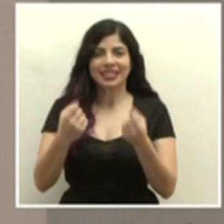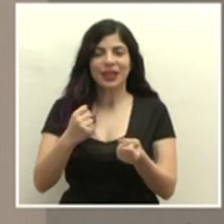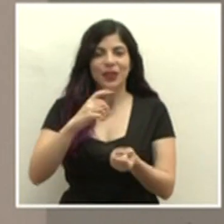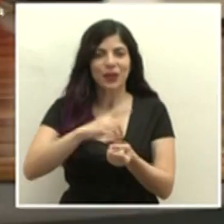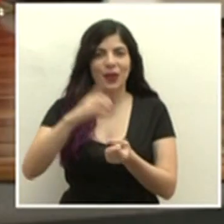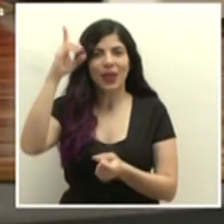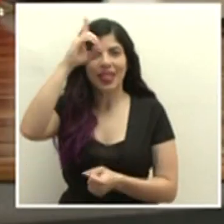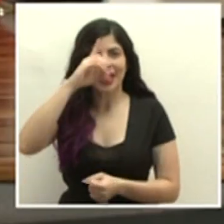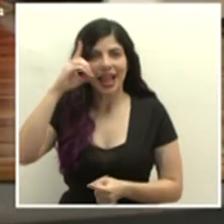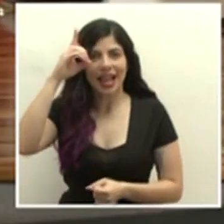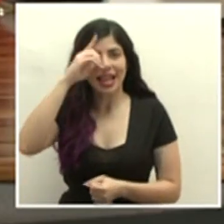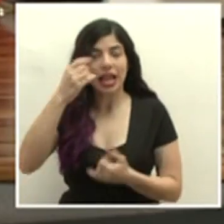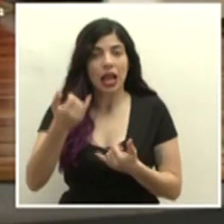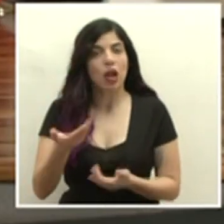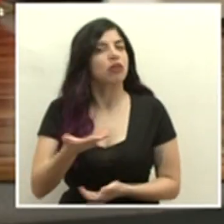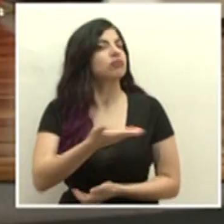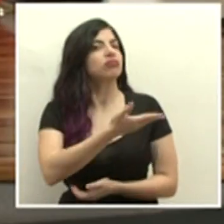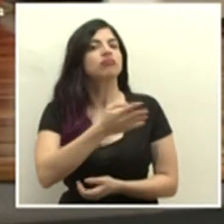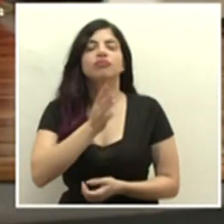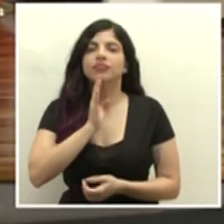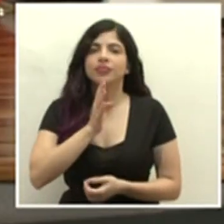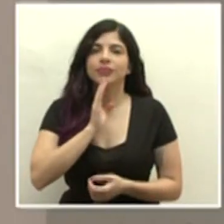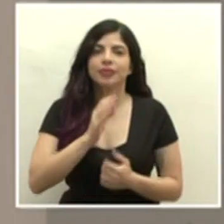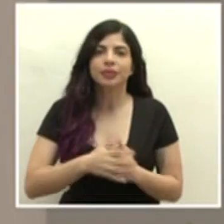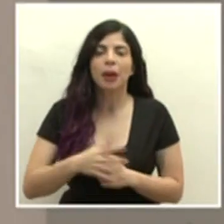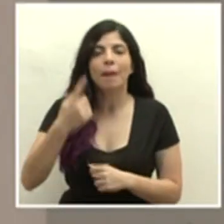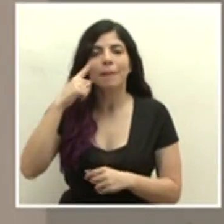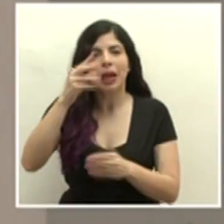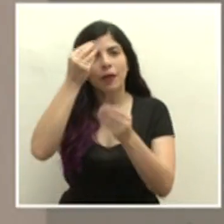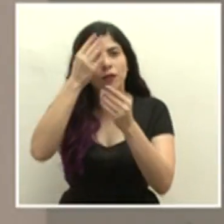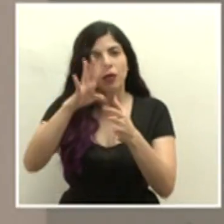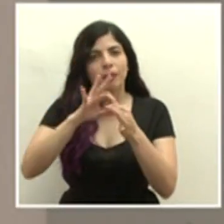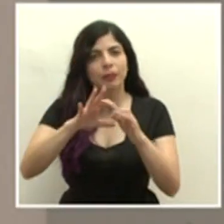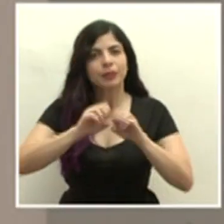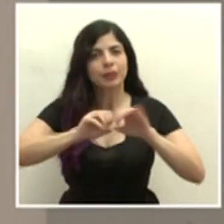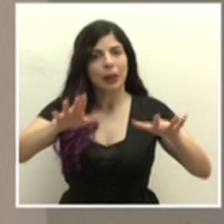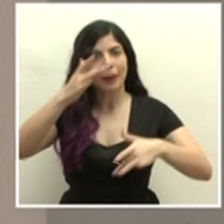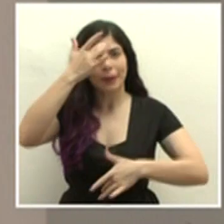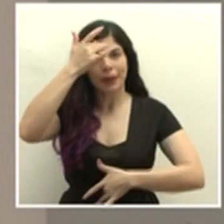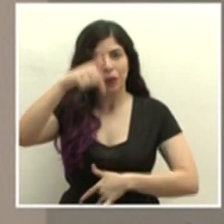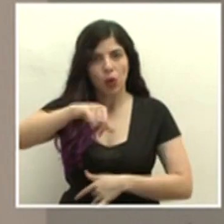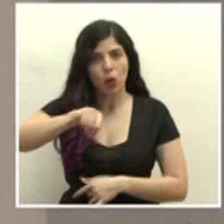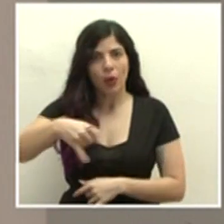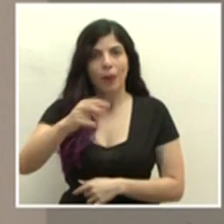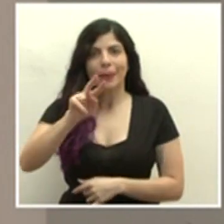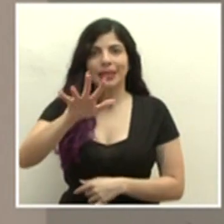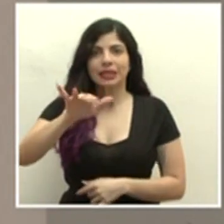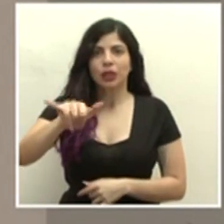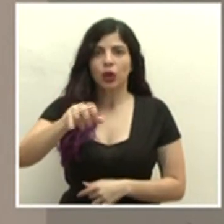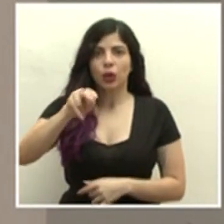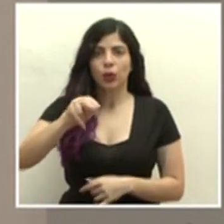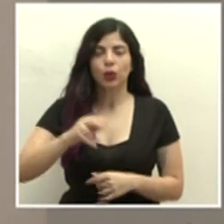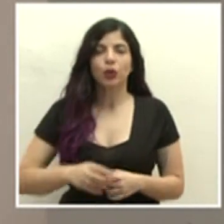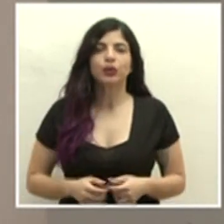Daniel Salas, a quien cedemos el uso de la palabra para el reporte epidemiológico de este jueves 25 de